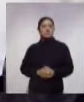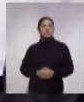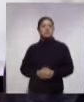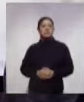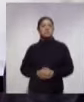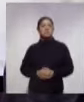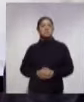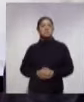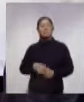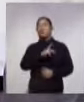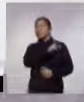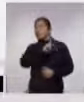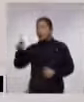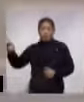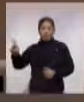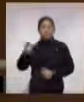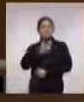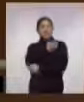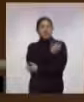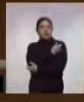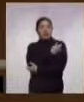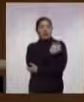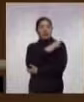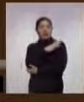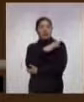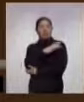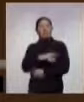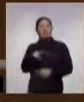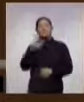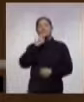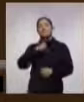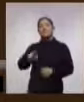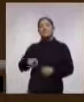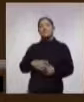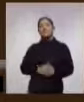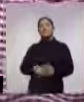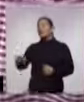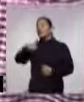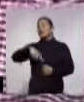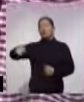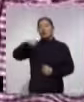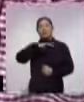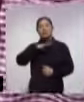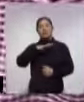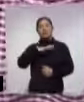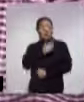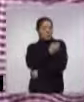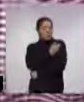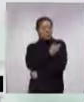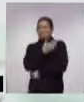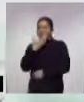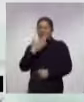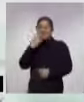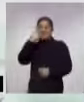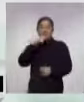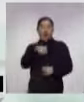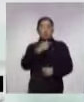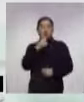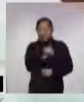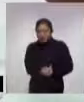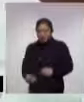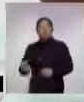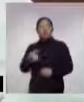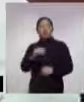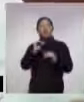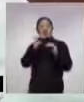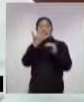que tenemos en existencia. Agregó que los centros de salud de la entidad cuentan con todas las vacunas necesarias para proteger a niñas y niños